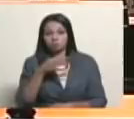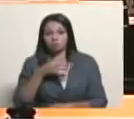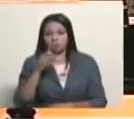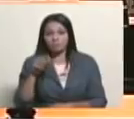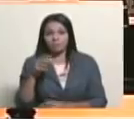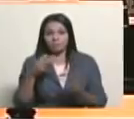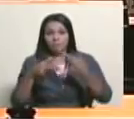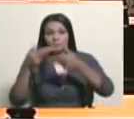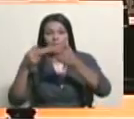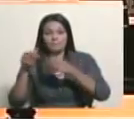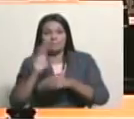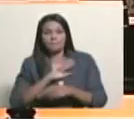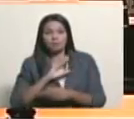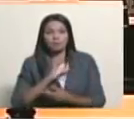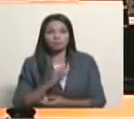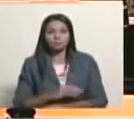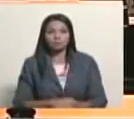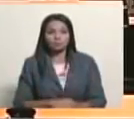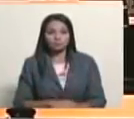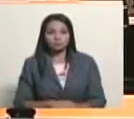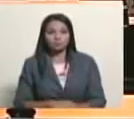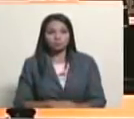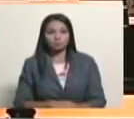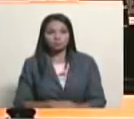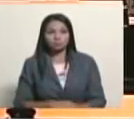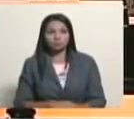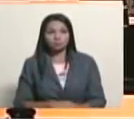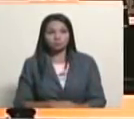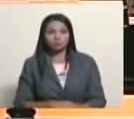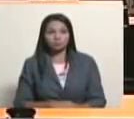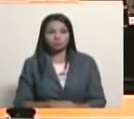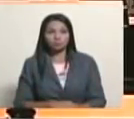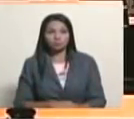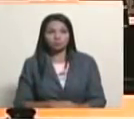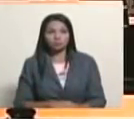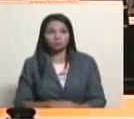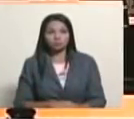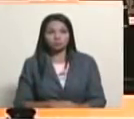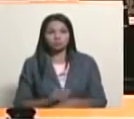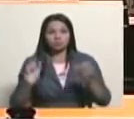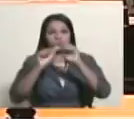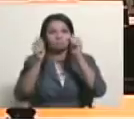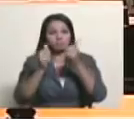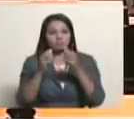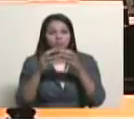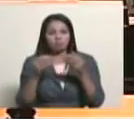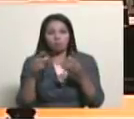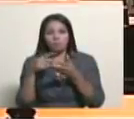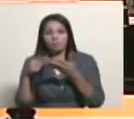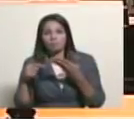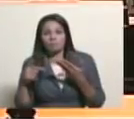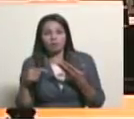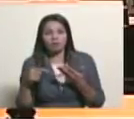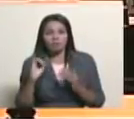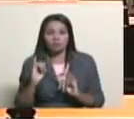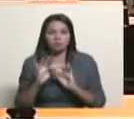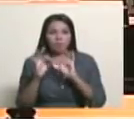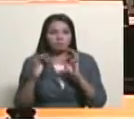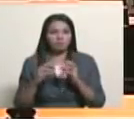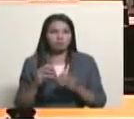infraestructura, Estado socialista. Aquí está la sistematización de la relatoría.